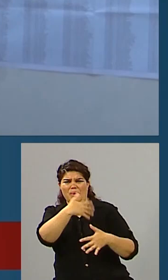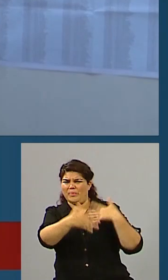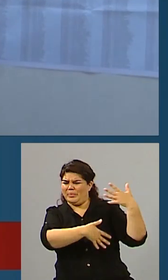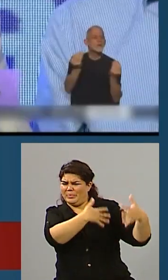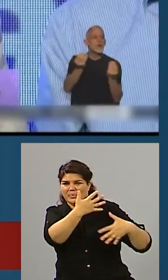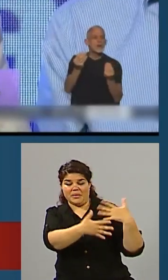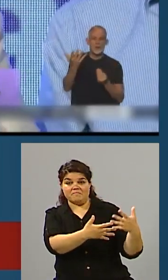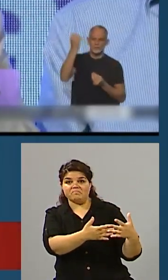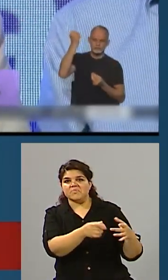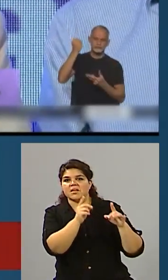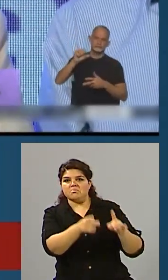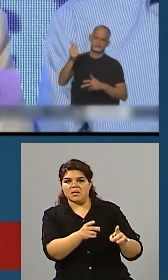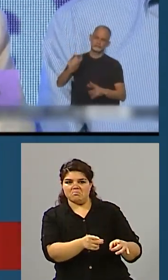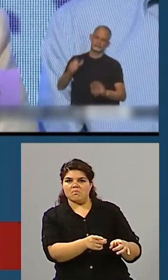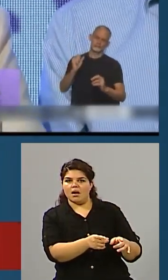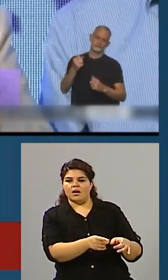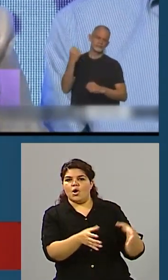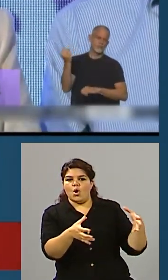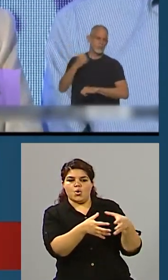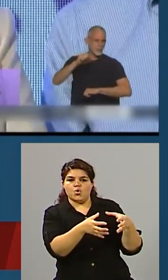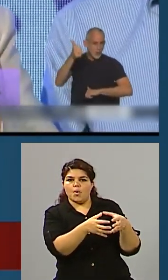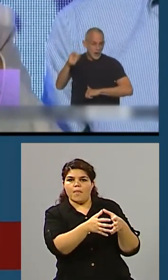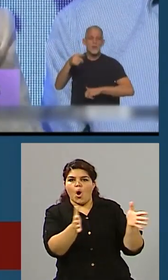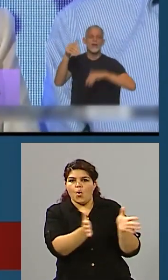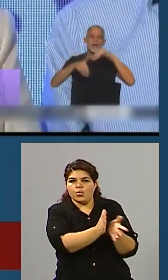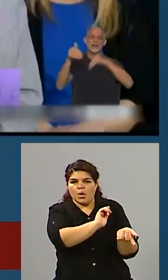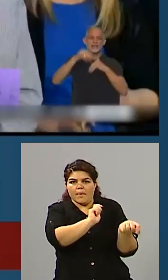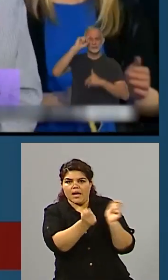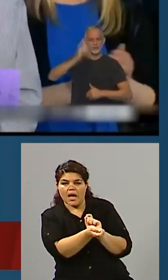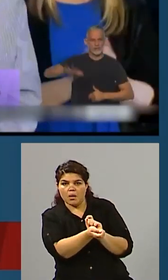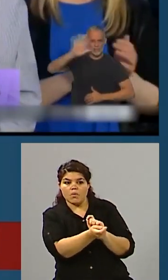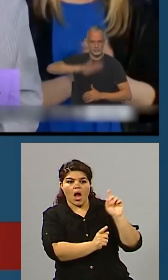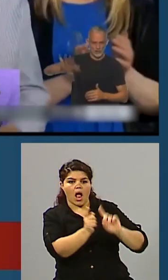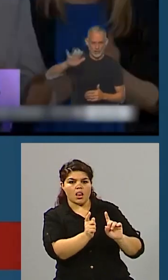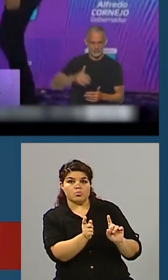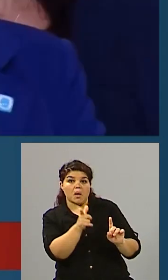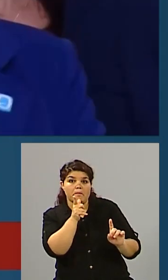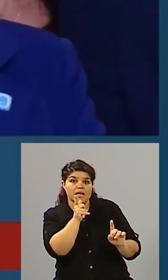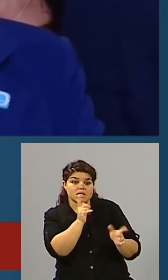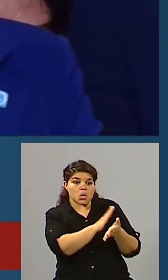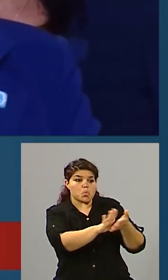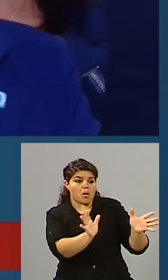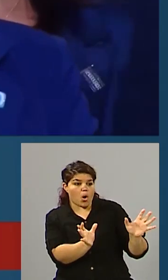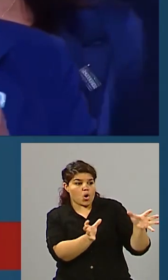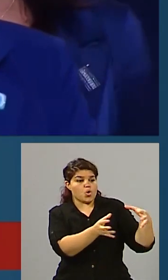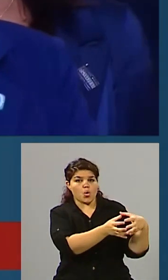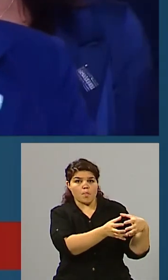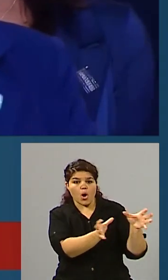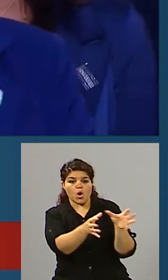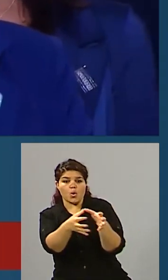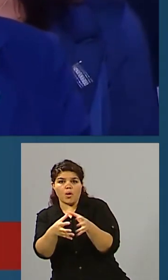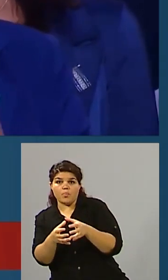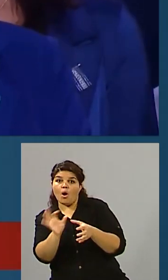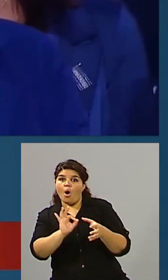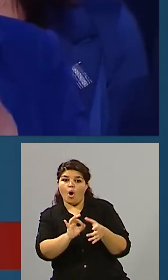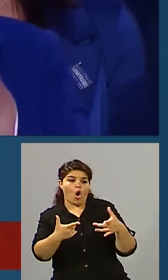cada uno de los socios y veremos en qué termina, si algunos de esos socios se vuelven a reagrupar o no se ven nunca más las caras,